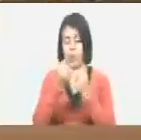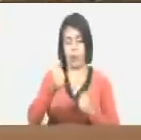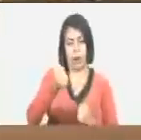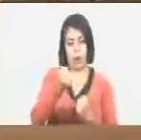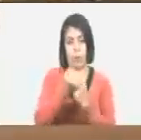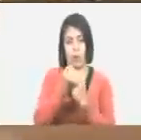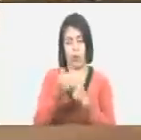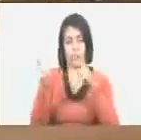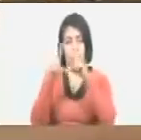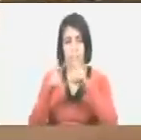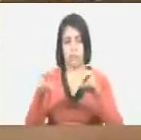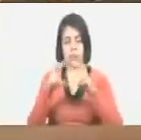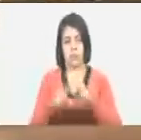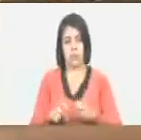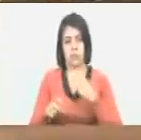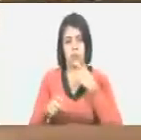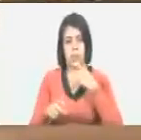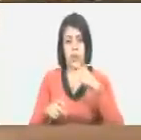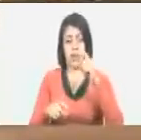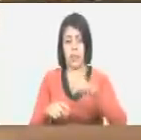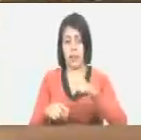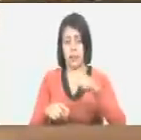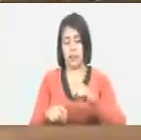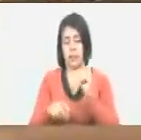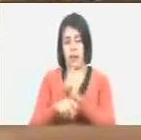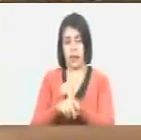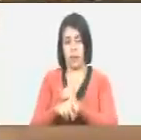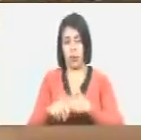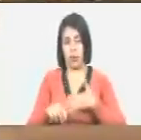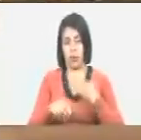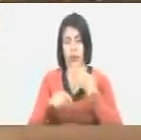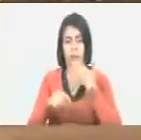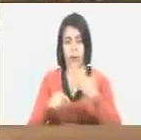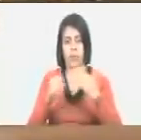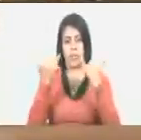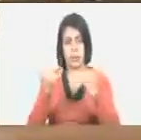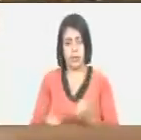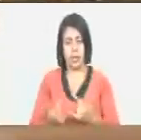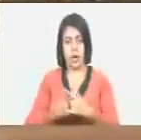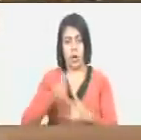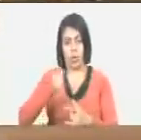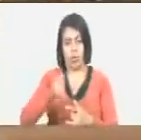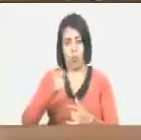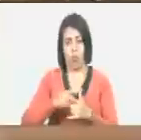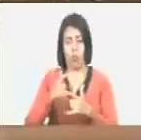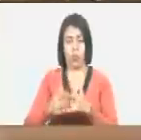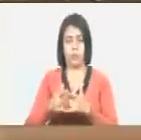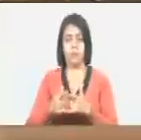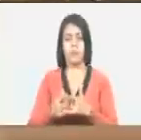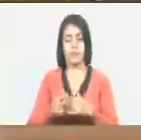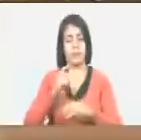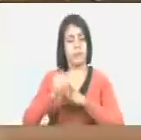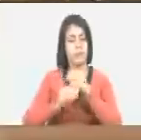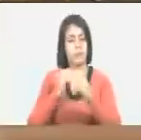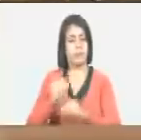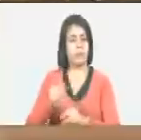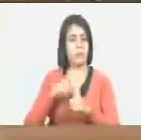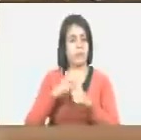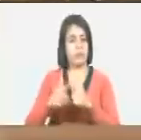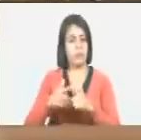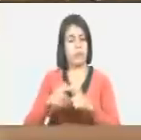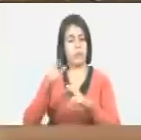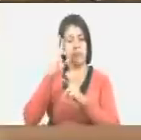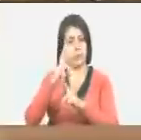de investigación en casos de extrema necesidad y urgencia podrá solicitar directamente al juez o jueza de extinción de dominio